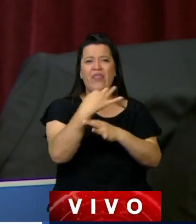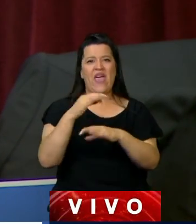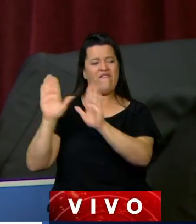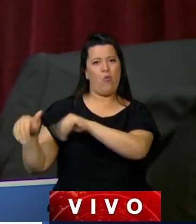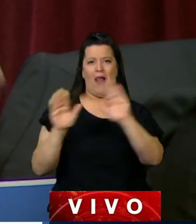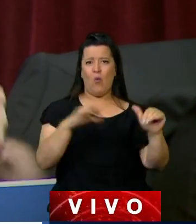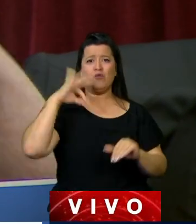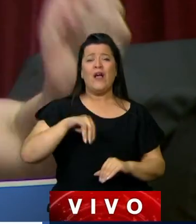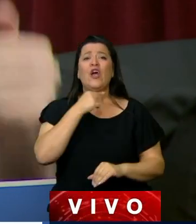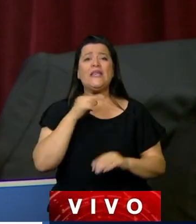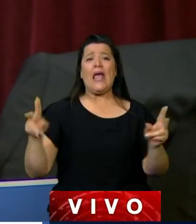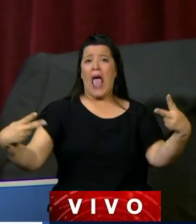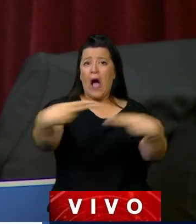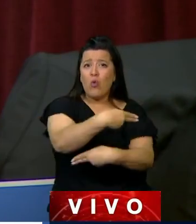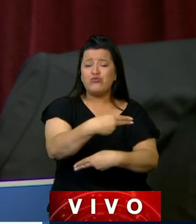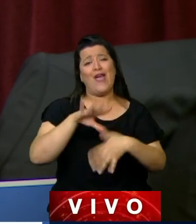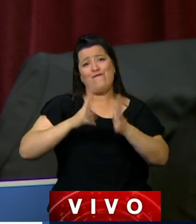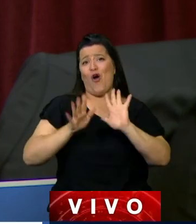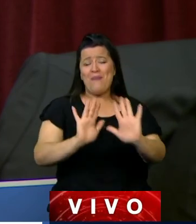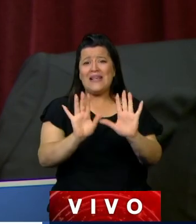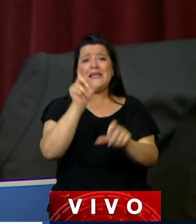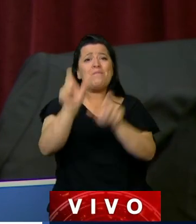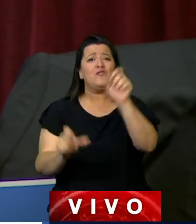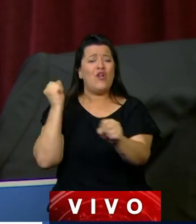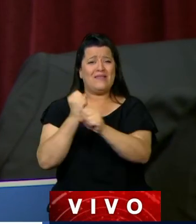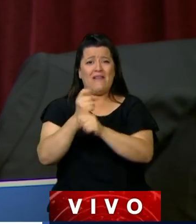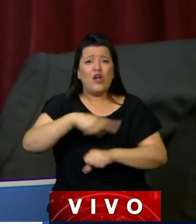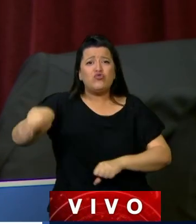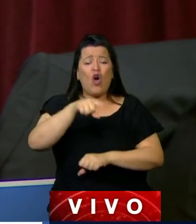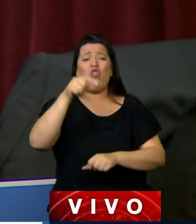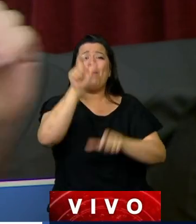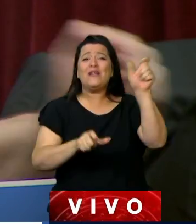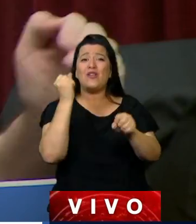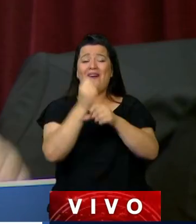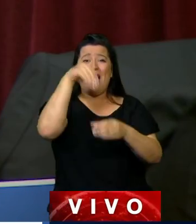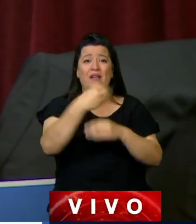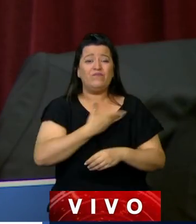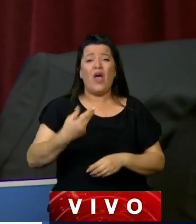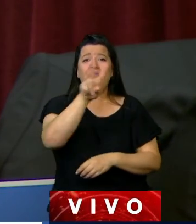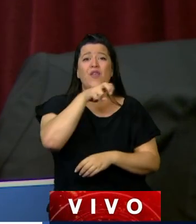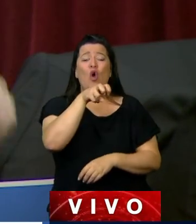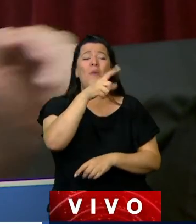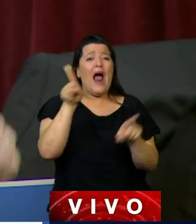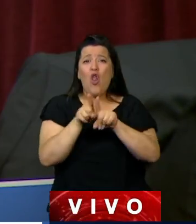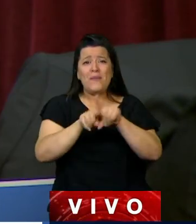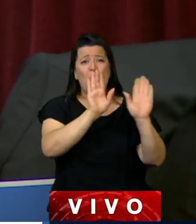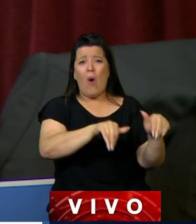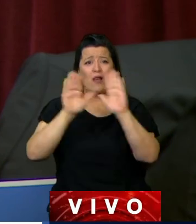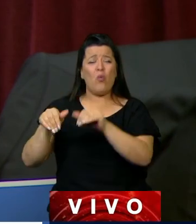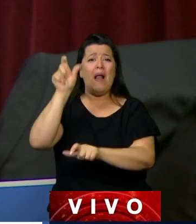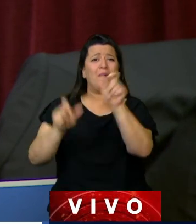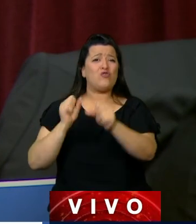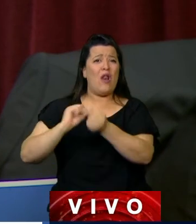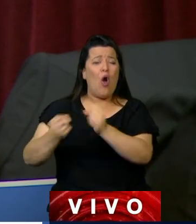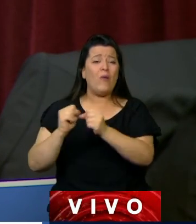los gastos? Bueno, esa es la política de la clase trabajadora, que todo funcionario político cobre lo mismo que lo que cobra un trabajador, un